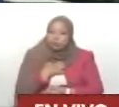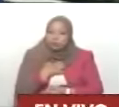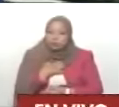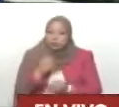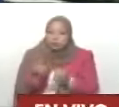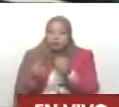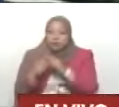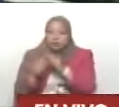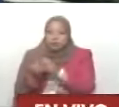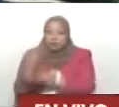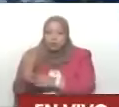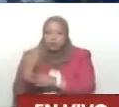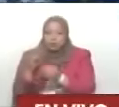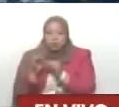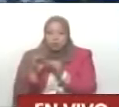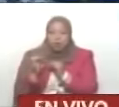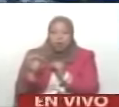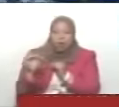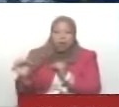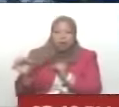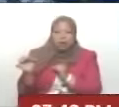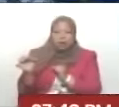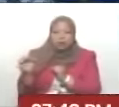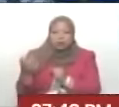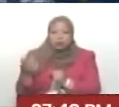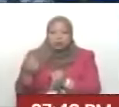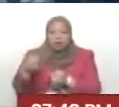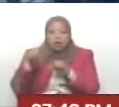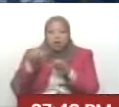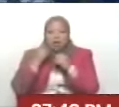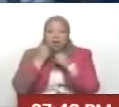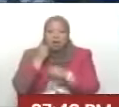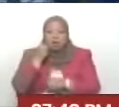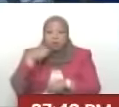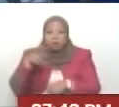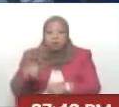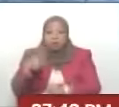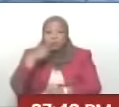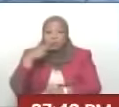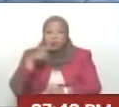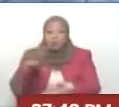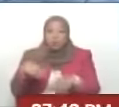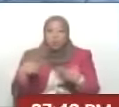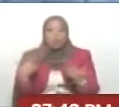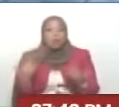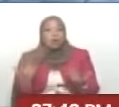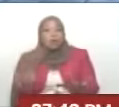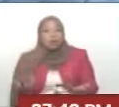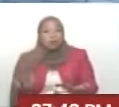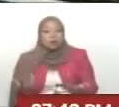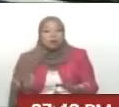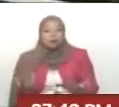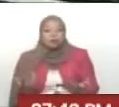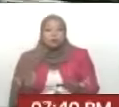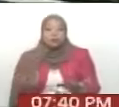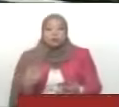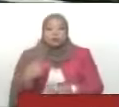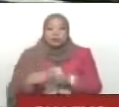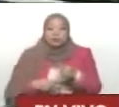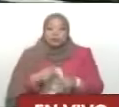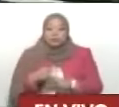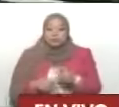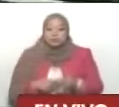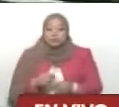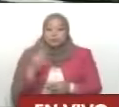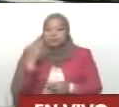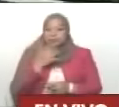Miraflores. Tienes que dejar cigarro, Mario. Tranquilo. ¿Cuándo lo vas a dejar? No, ya estoy en eso, presidente,